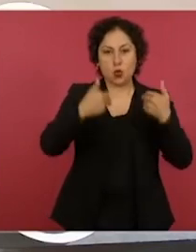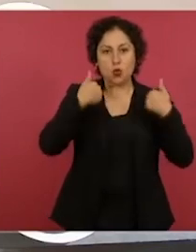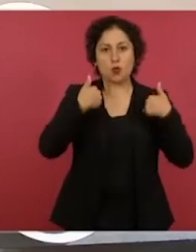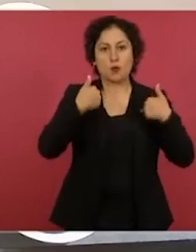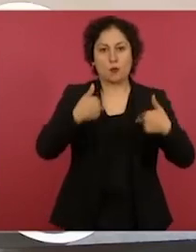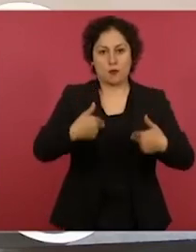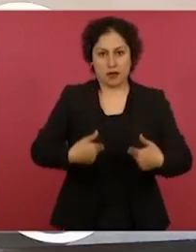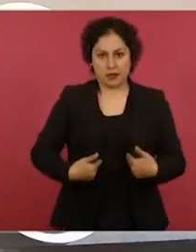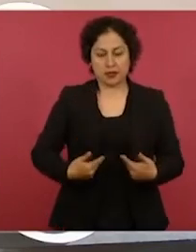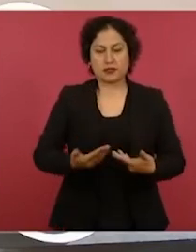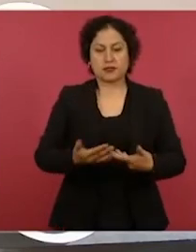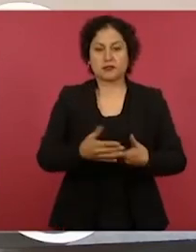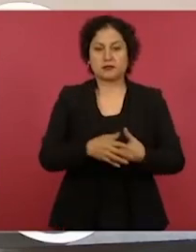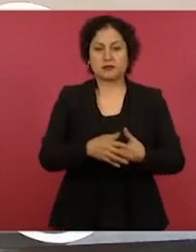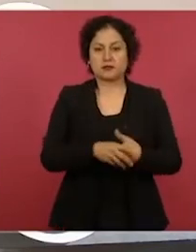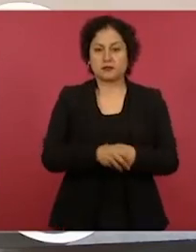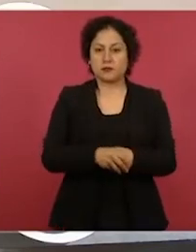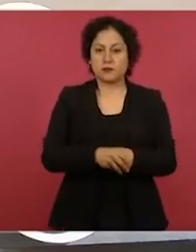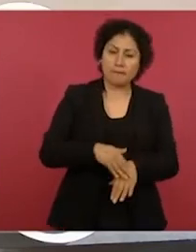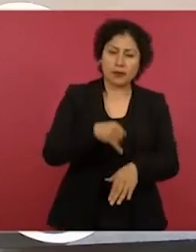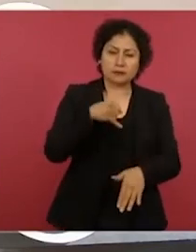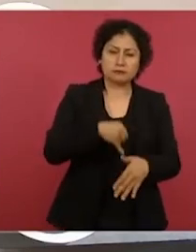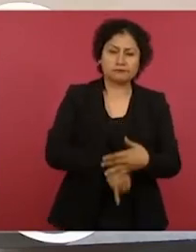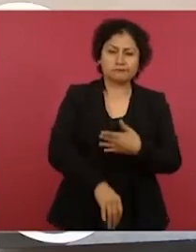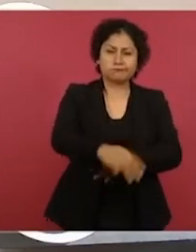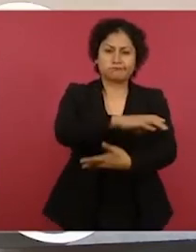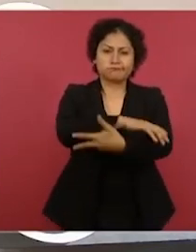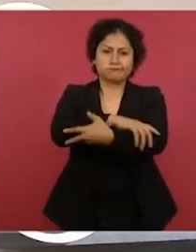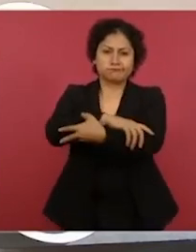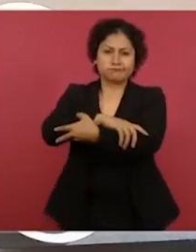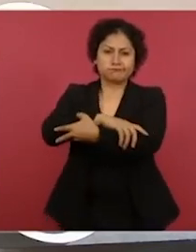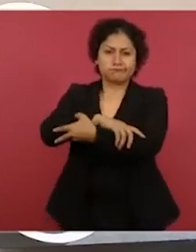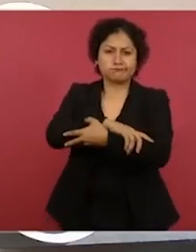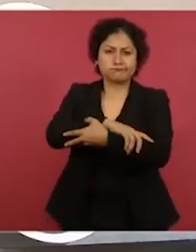fortalecimiento de la fraternidad entre los seres humanos,